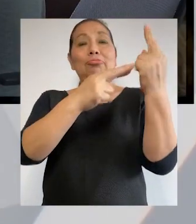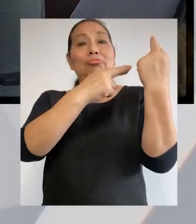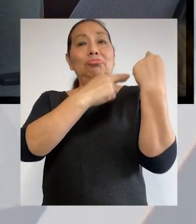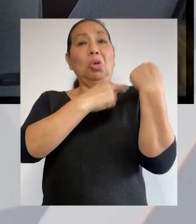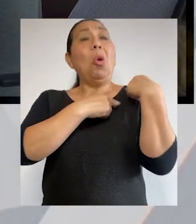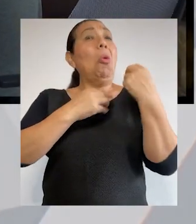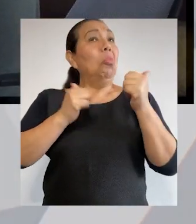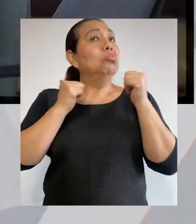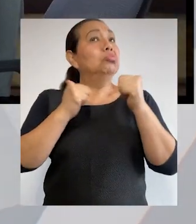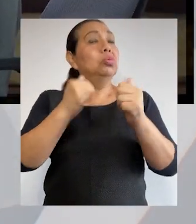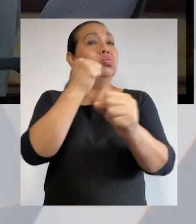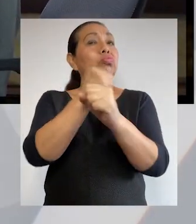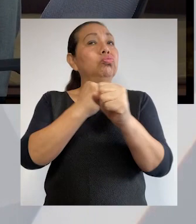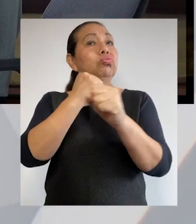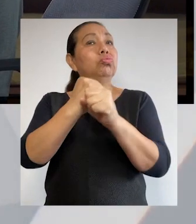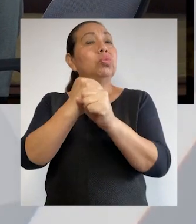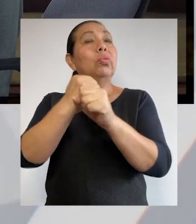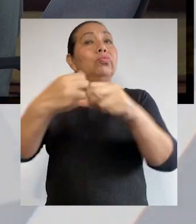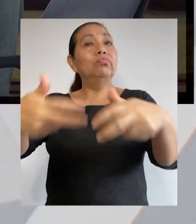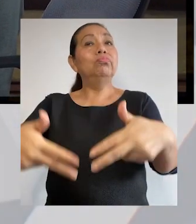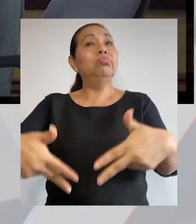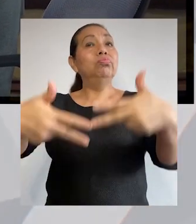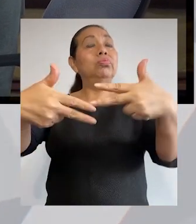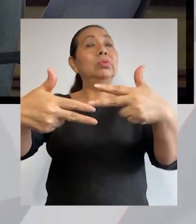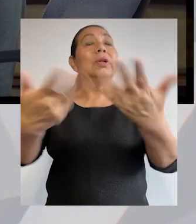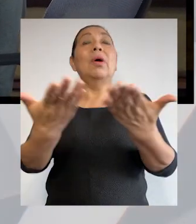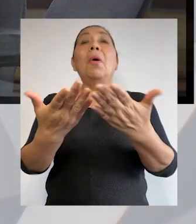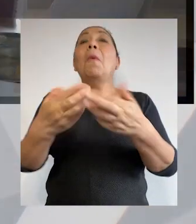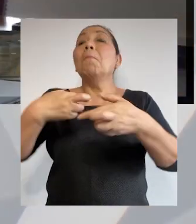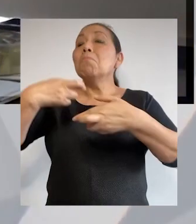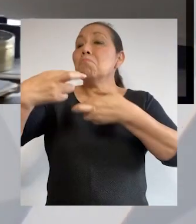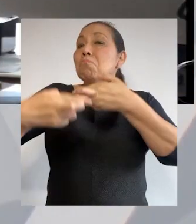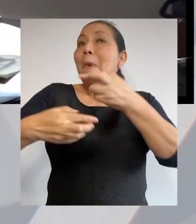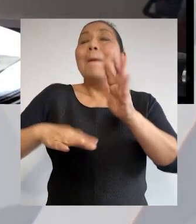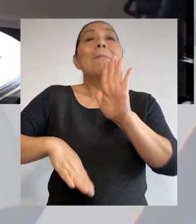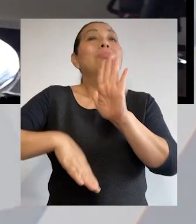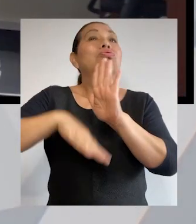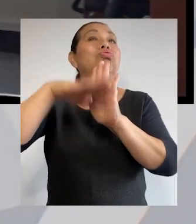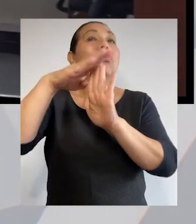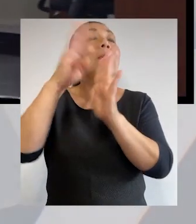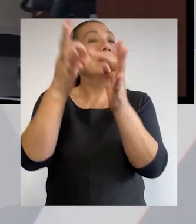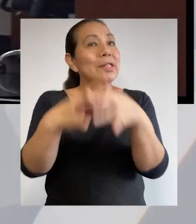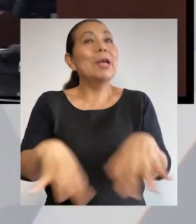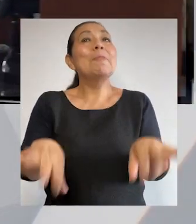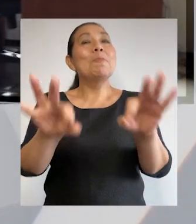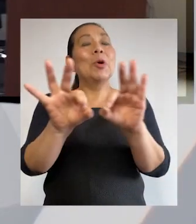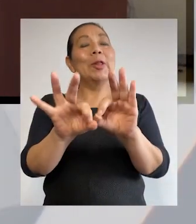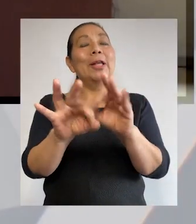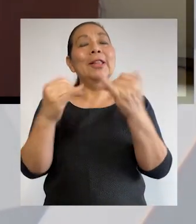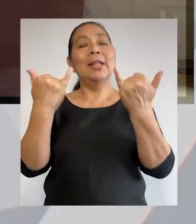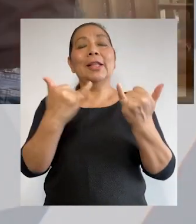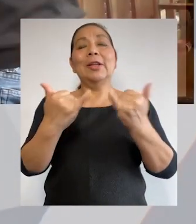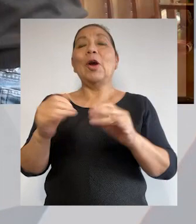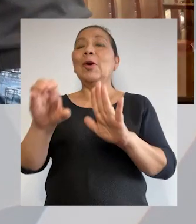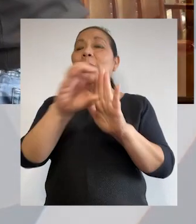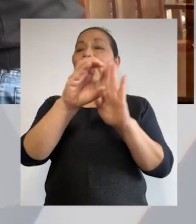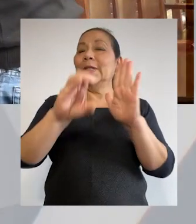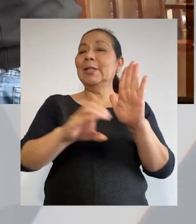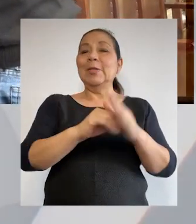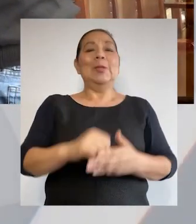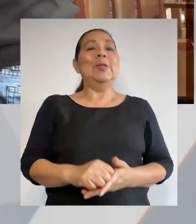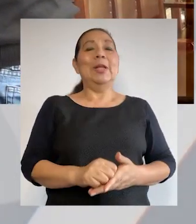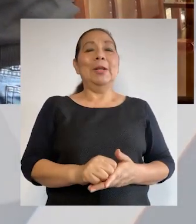Tribunal Constitucional llamkapakuqkunapa yanapakuyninwan. Con registros de Kay ruwaykunatam napaykuni, taqllarikuni